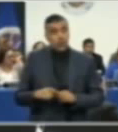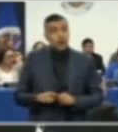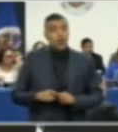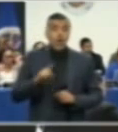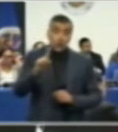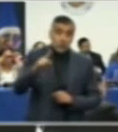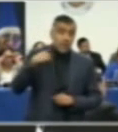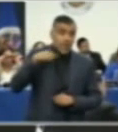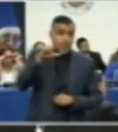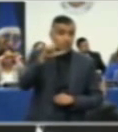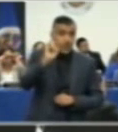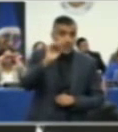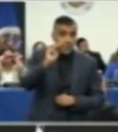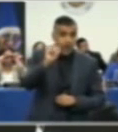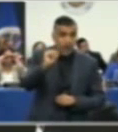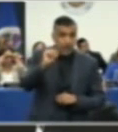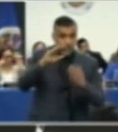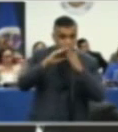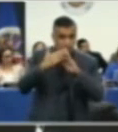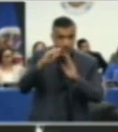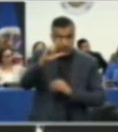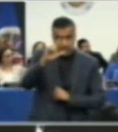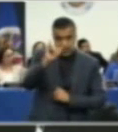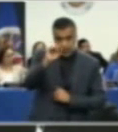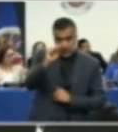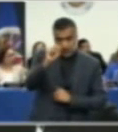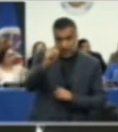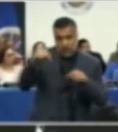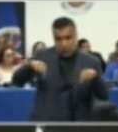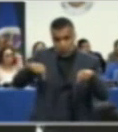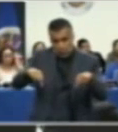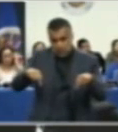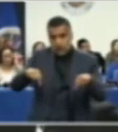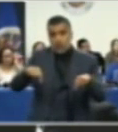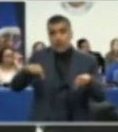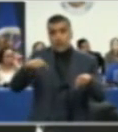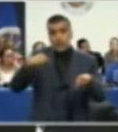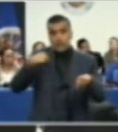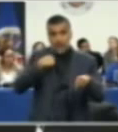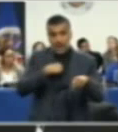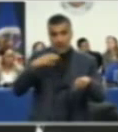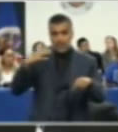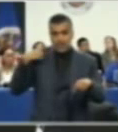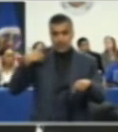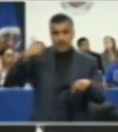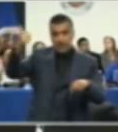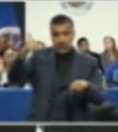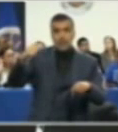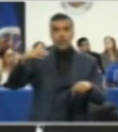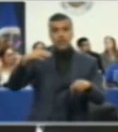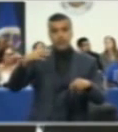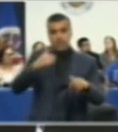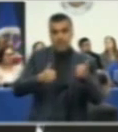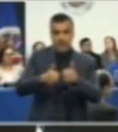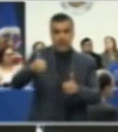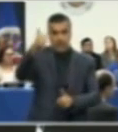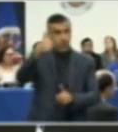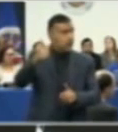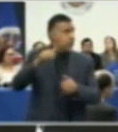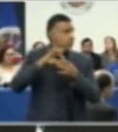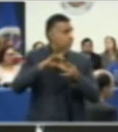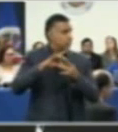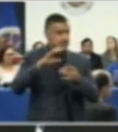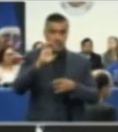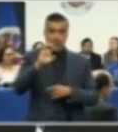Entonces, en Lima, en la ciudad de Lima, se encuentra en estos momentos en la sede del Ministerio de Relaciones Exteriores,